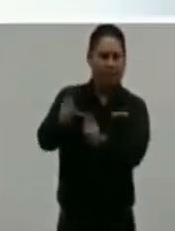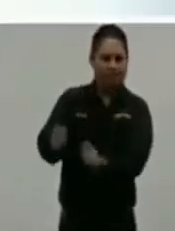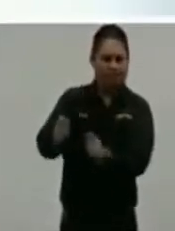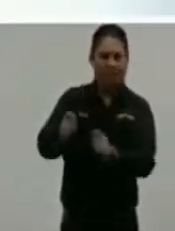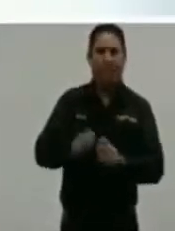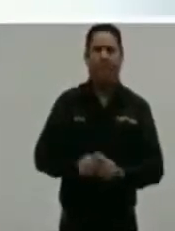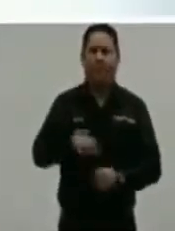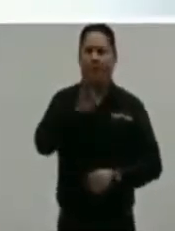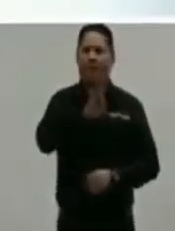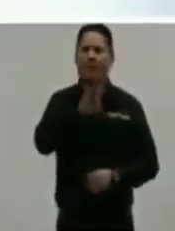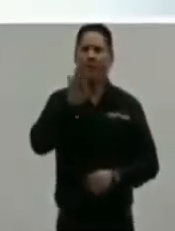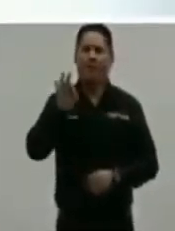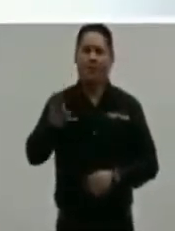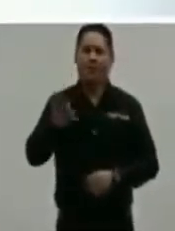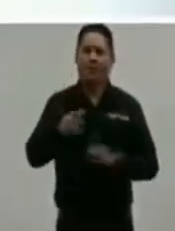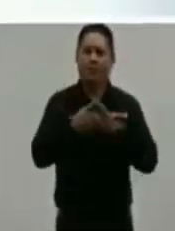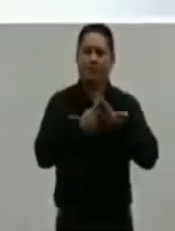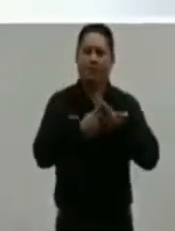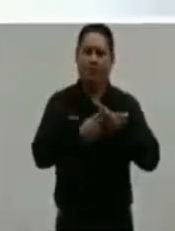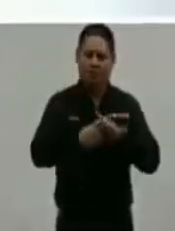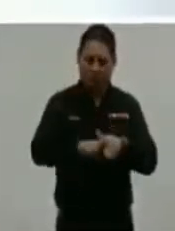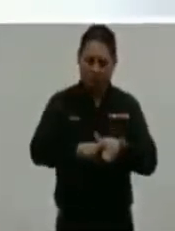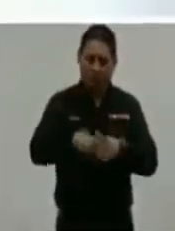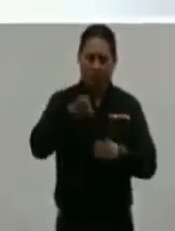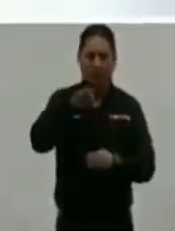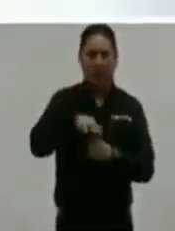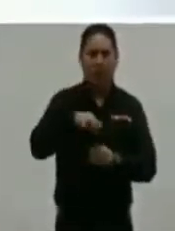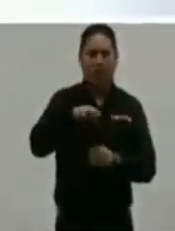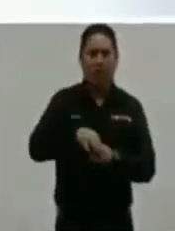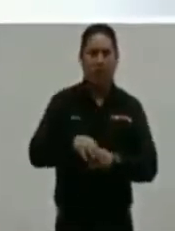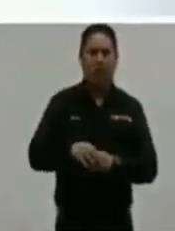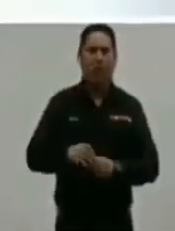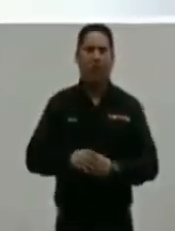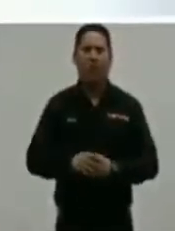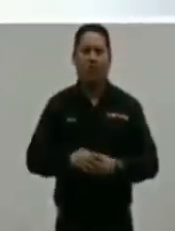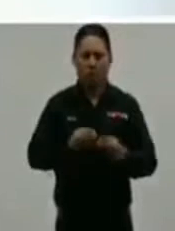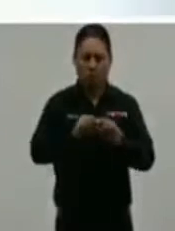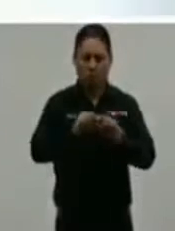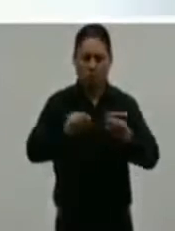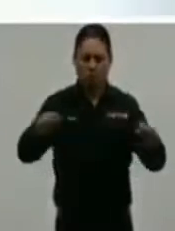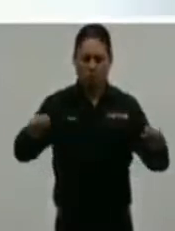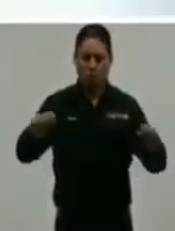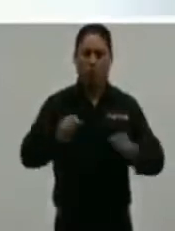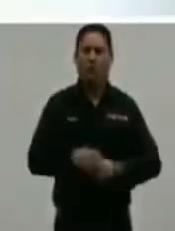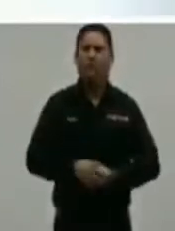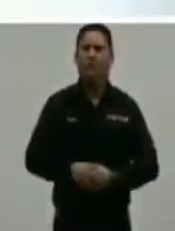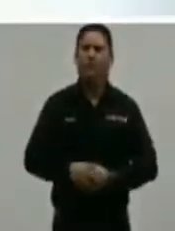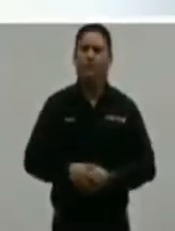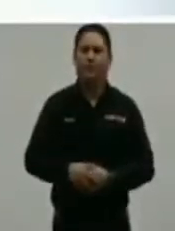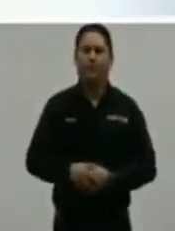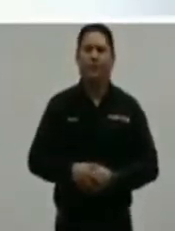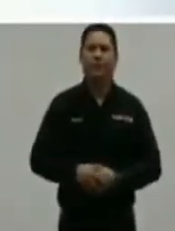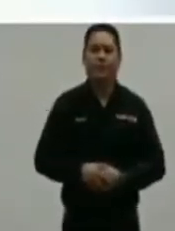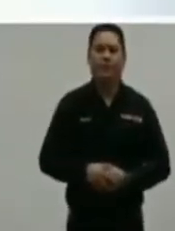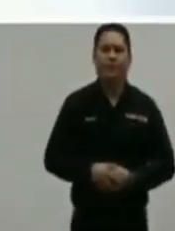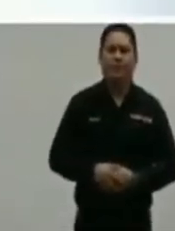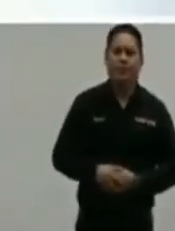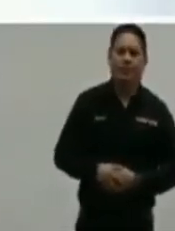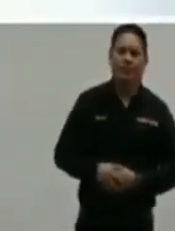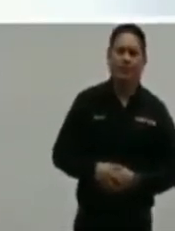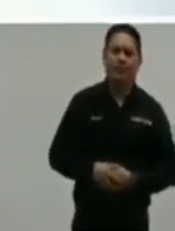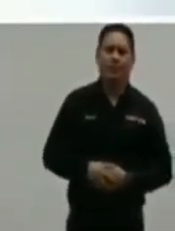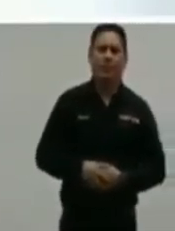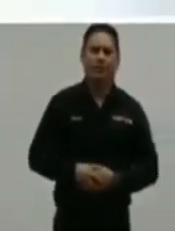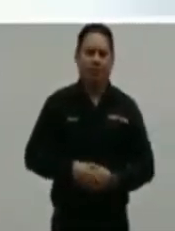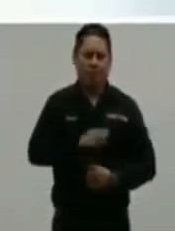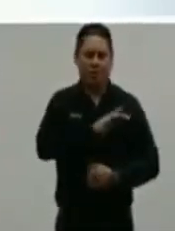La fecha de inicio del proceso electoral está marcada, para instalar los consejos